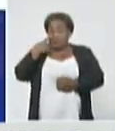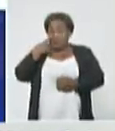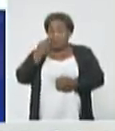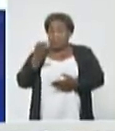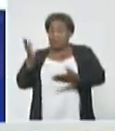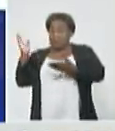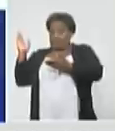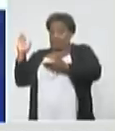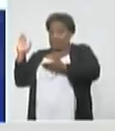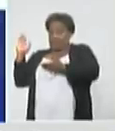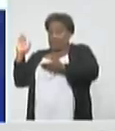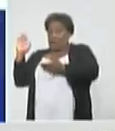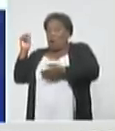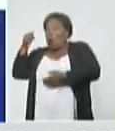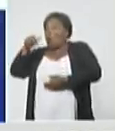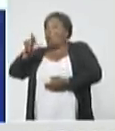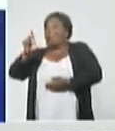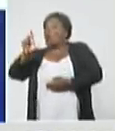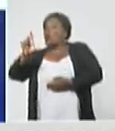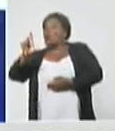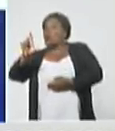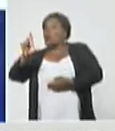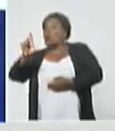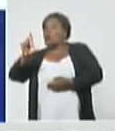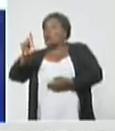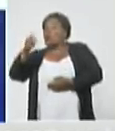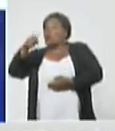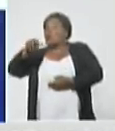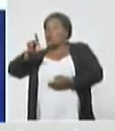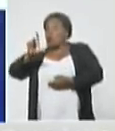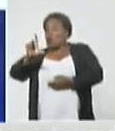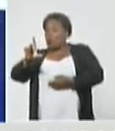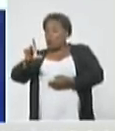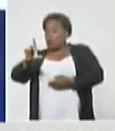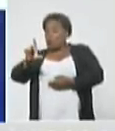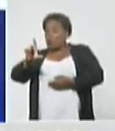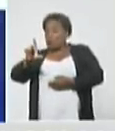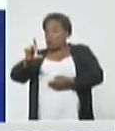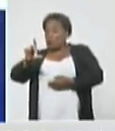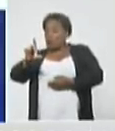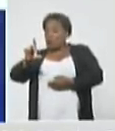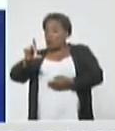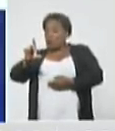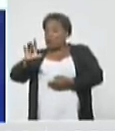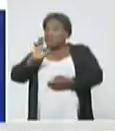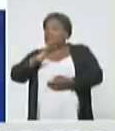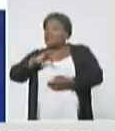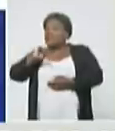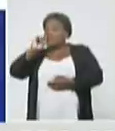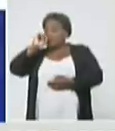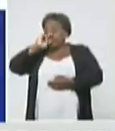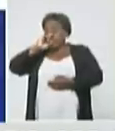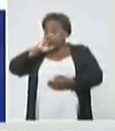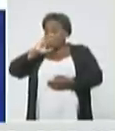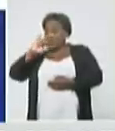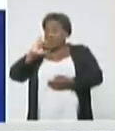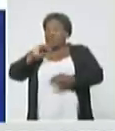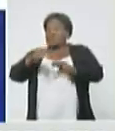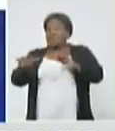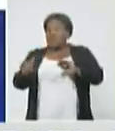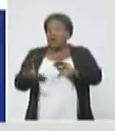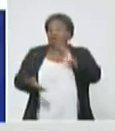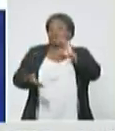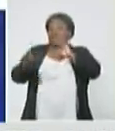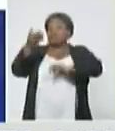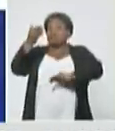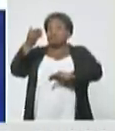en julio sin terminar, ya superamos la cifra que tuvimos en el mes de